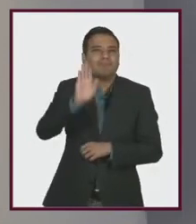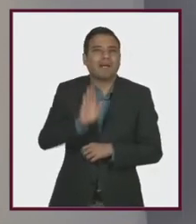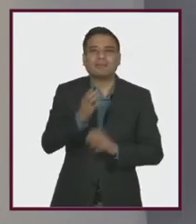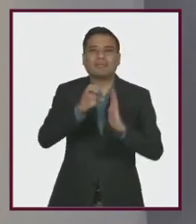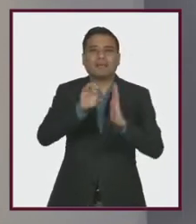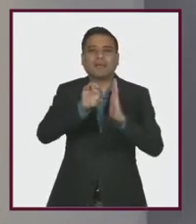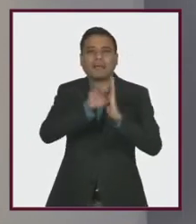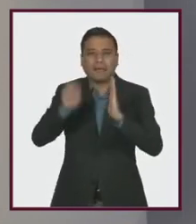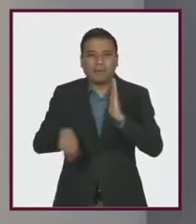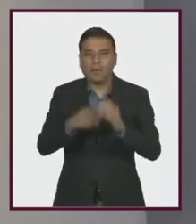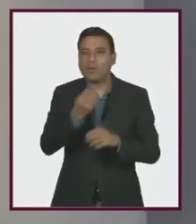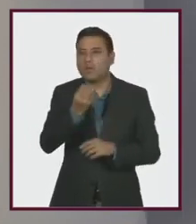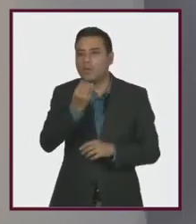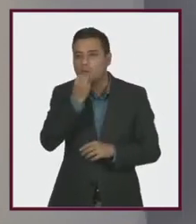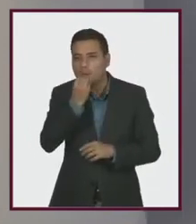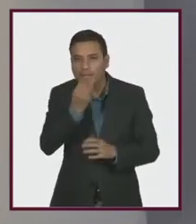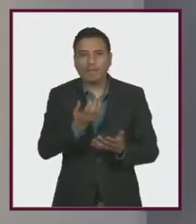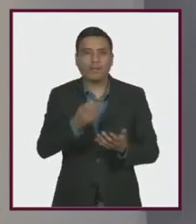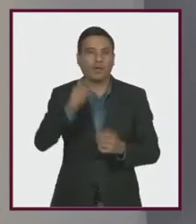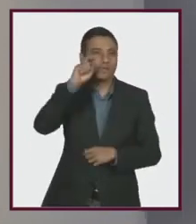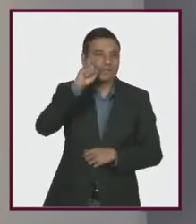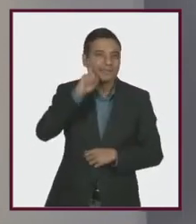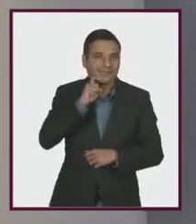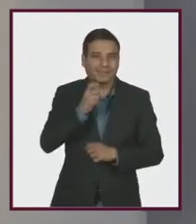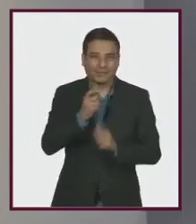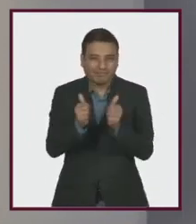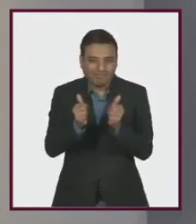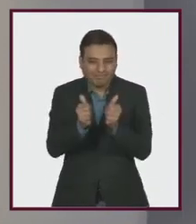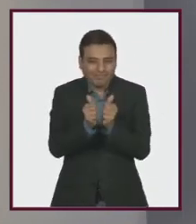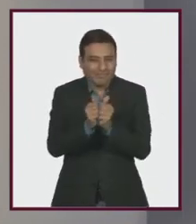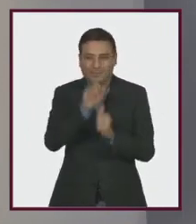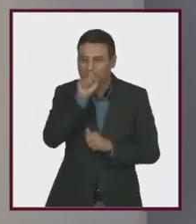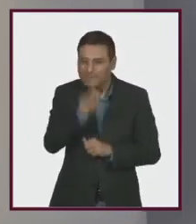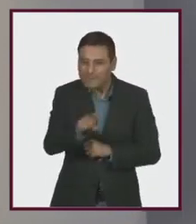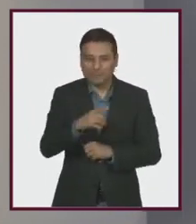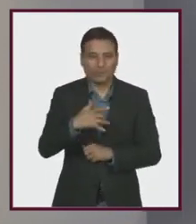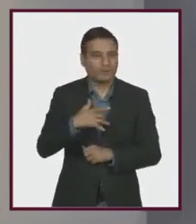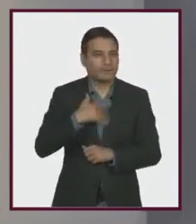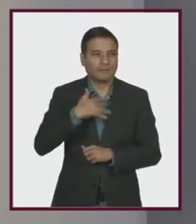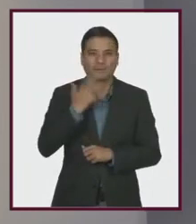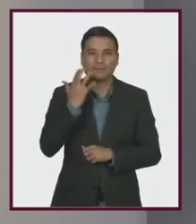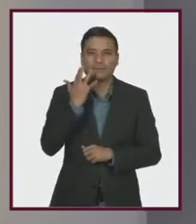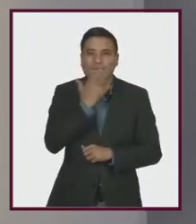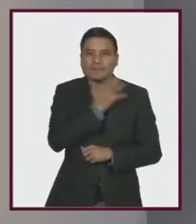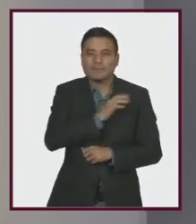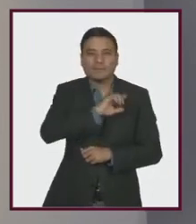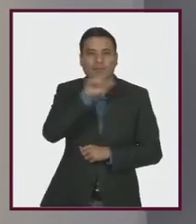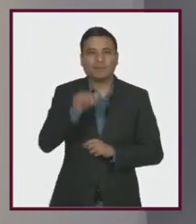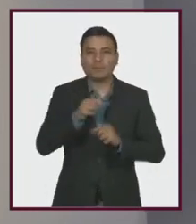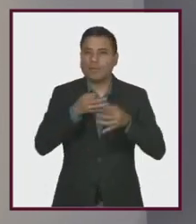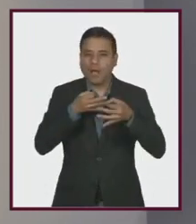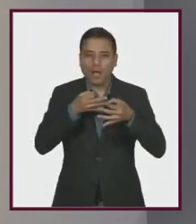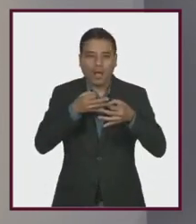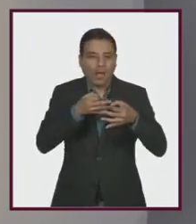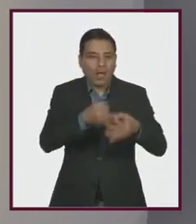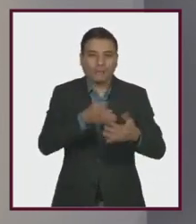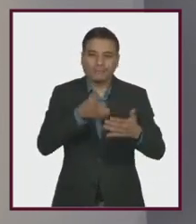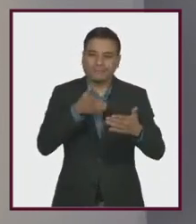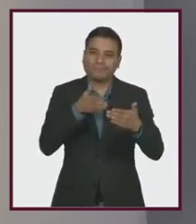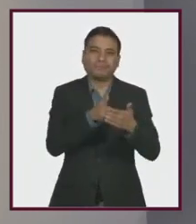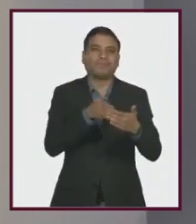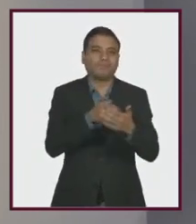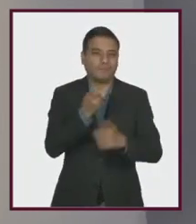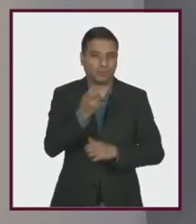la comida o el sexo. Entonces muchas veces de esa forma es que empezamos a sentir esa sensación placentera.